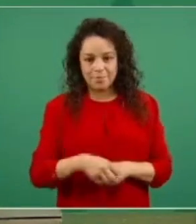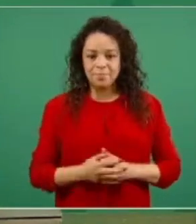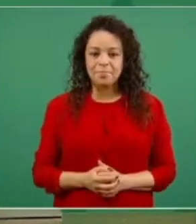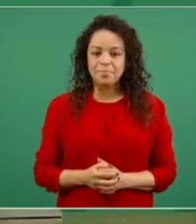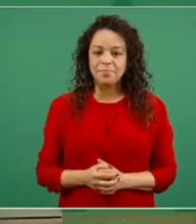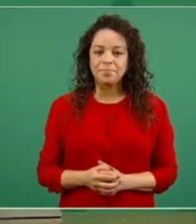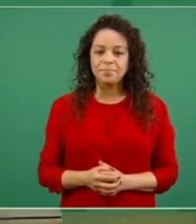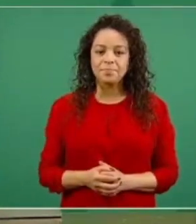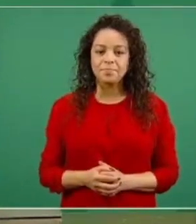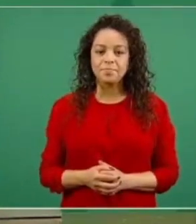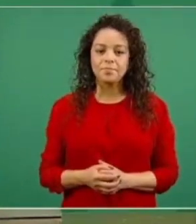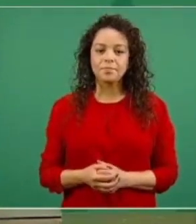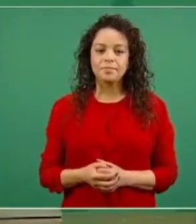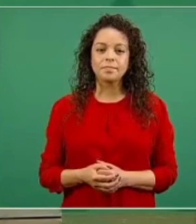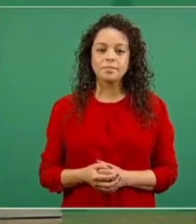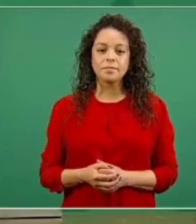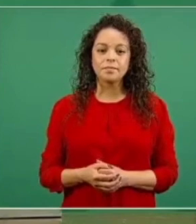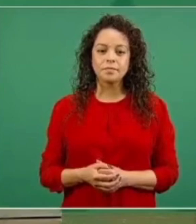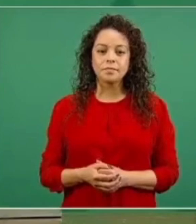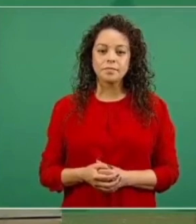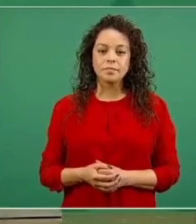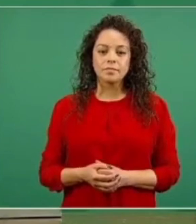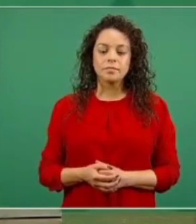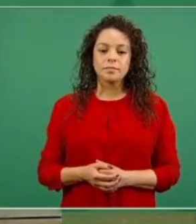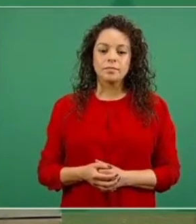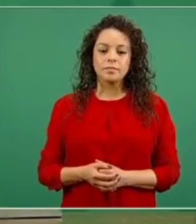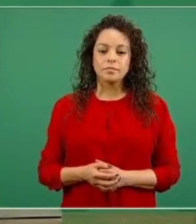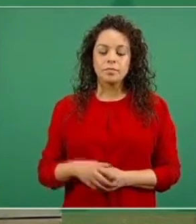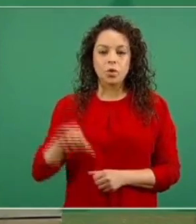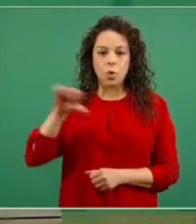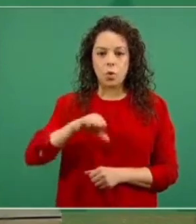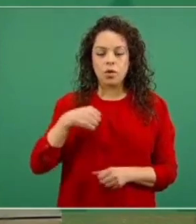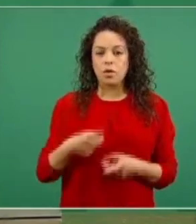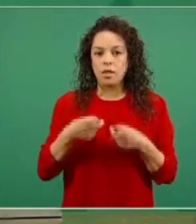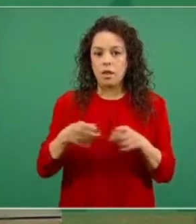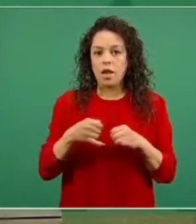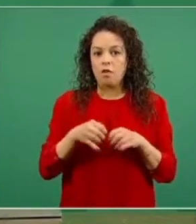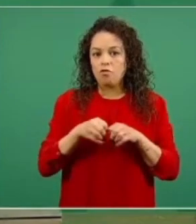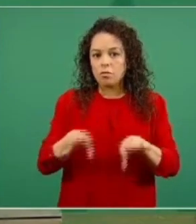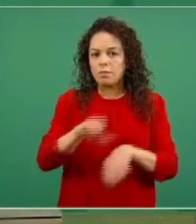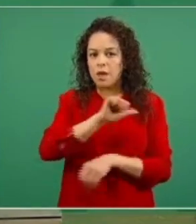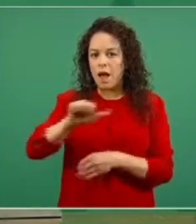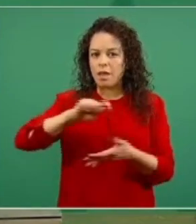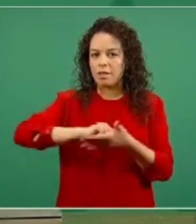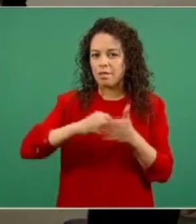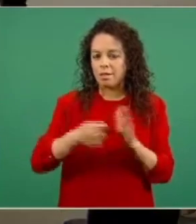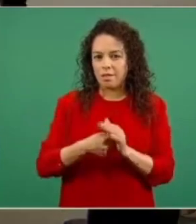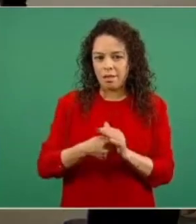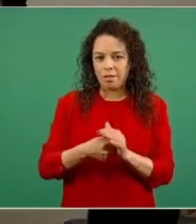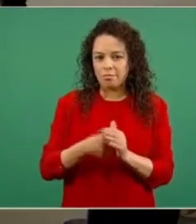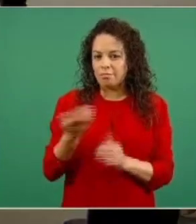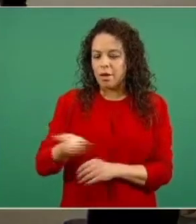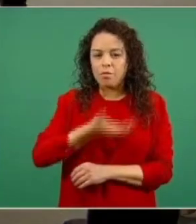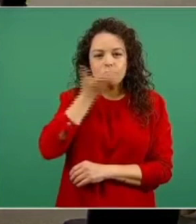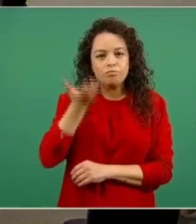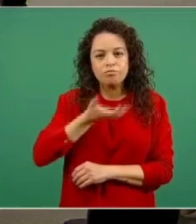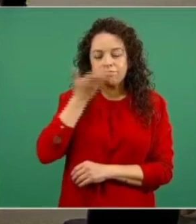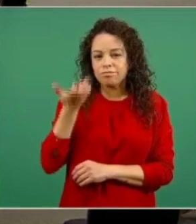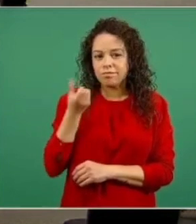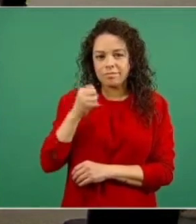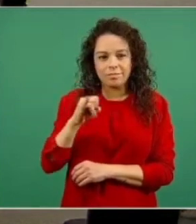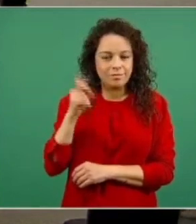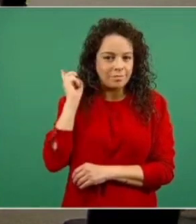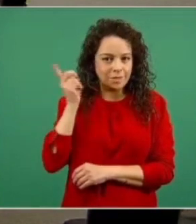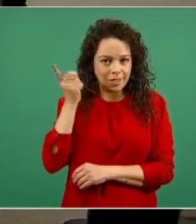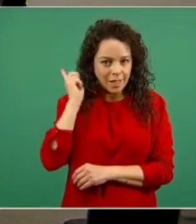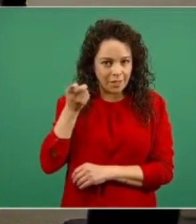voy a dar el día de hoy el informe técnico como lo hemos venido haciendo